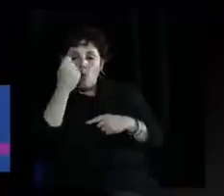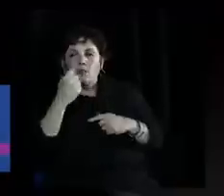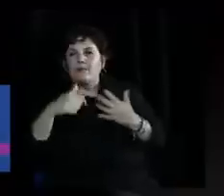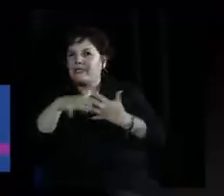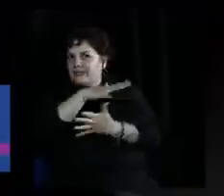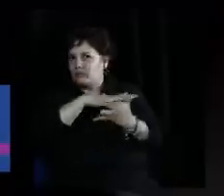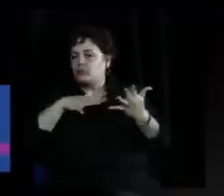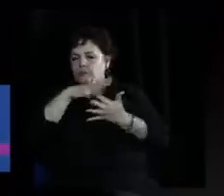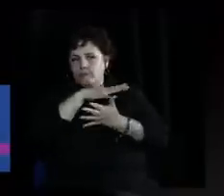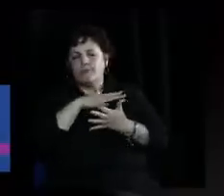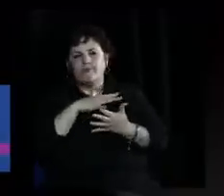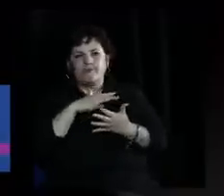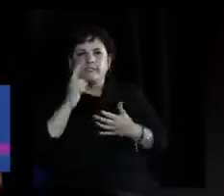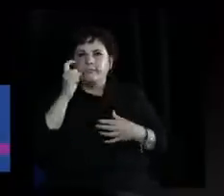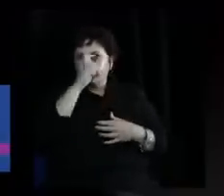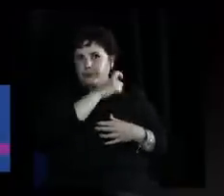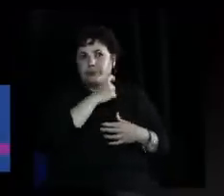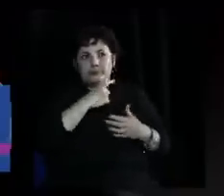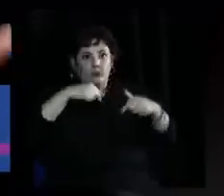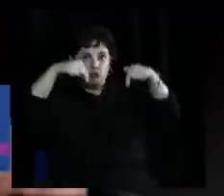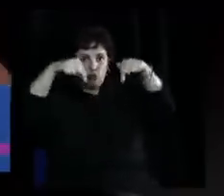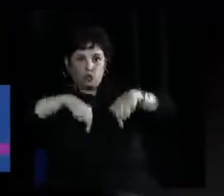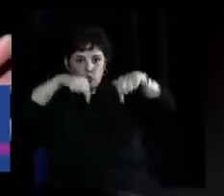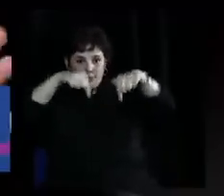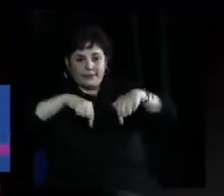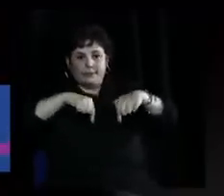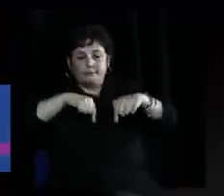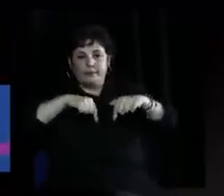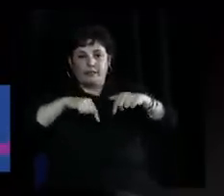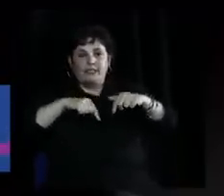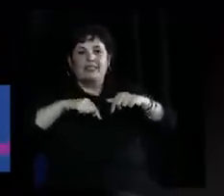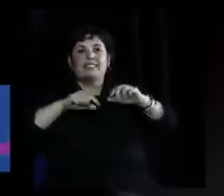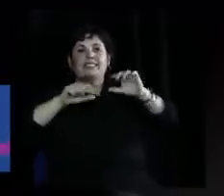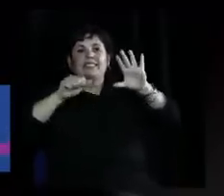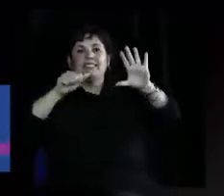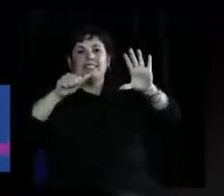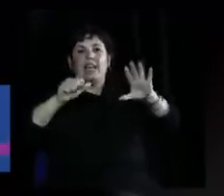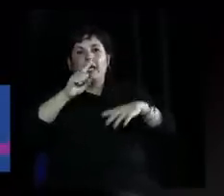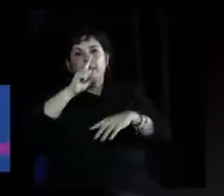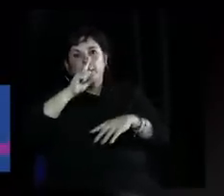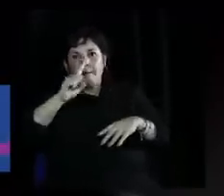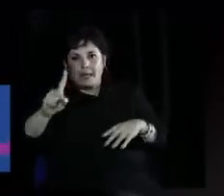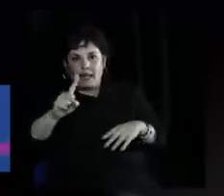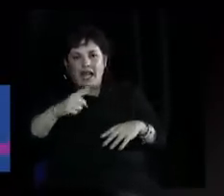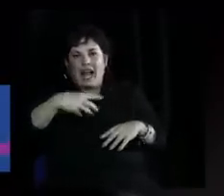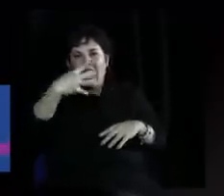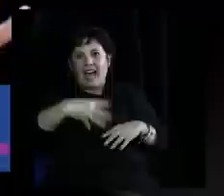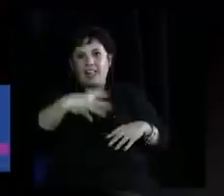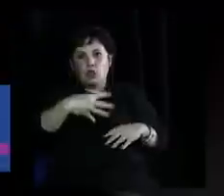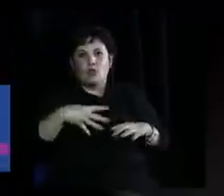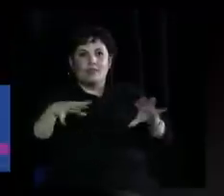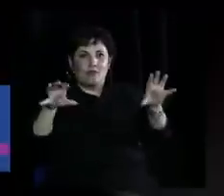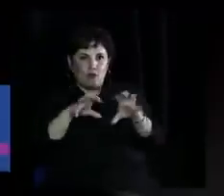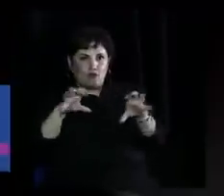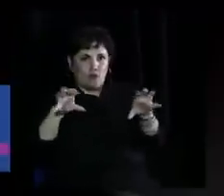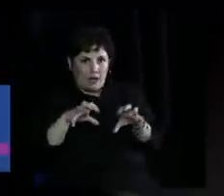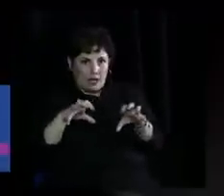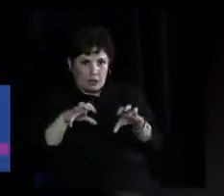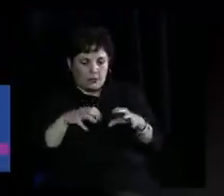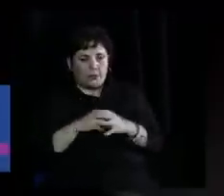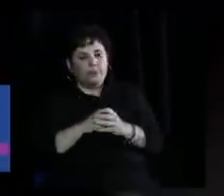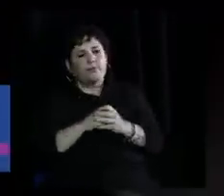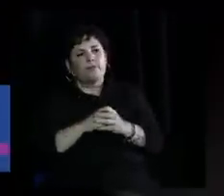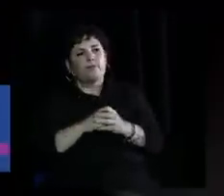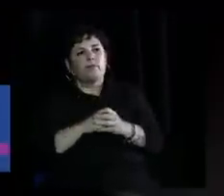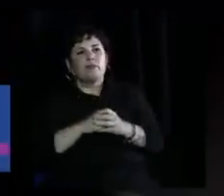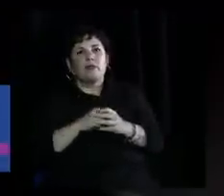bien complicada. Al día de hoy, datos de hoy de mañana, somos 6.014 funcionarios y funcionarias en UTE. Es